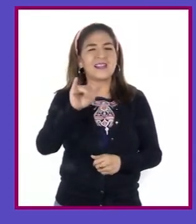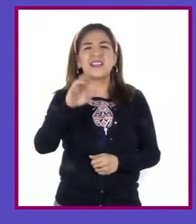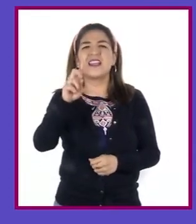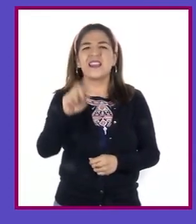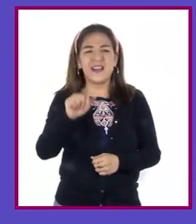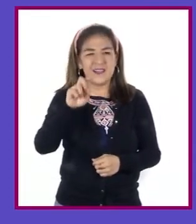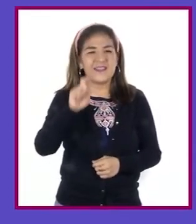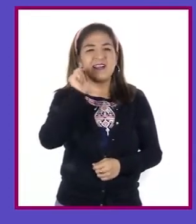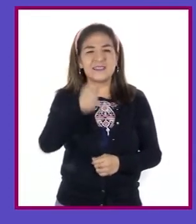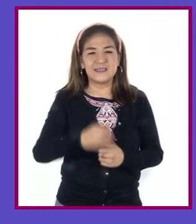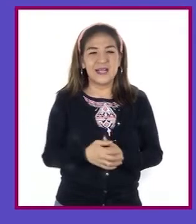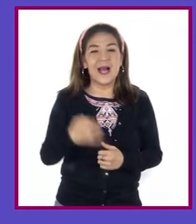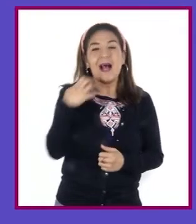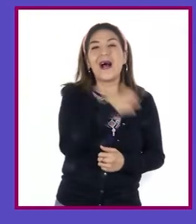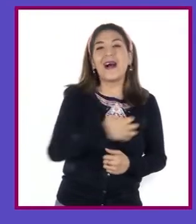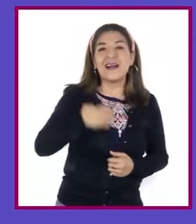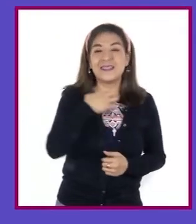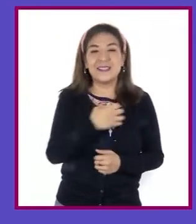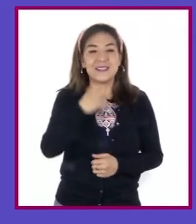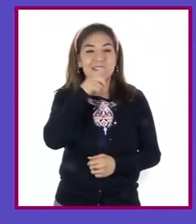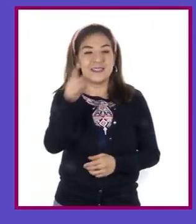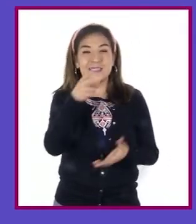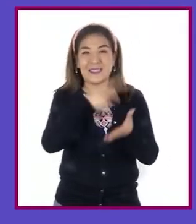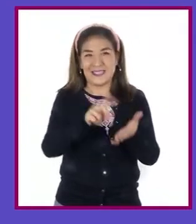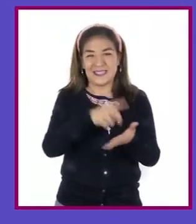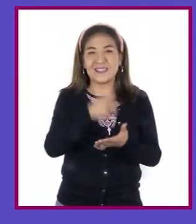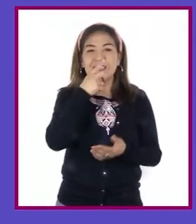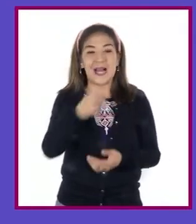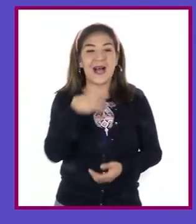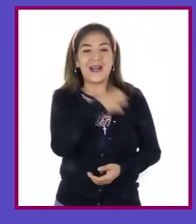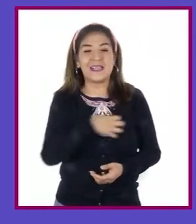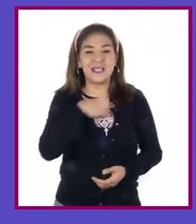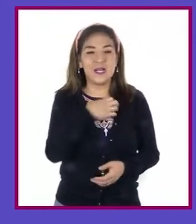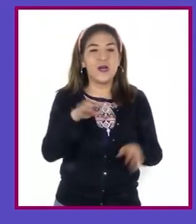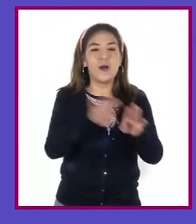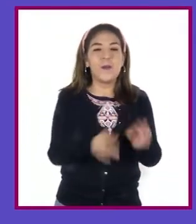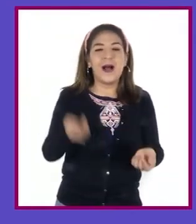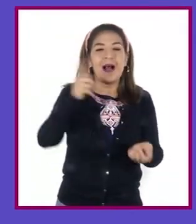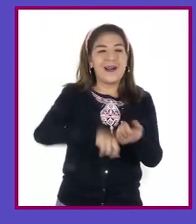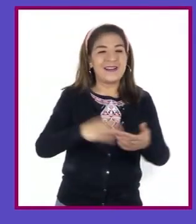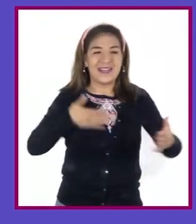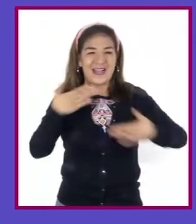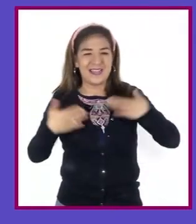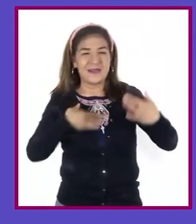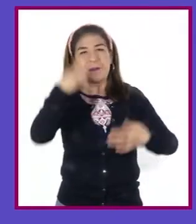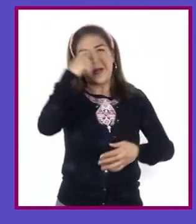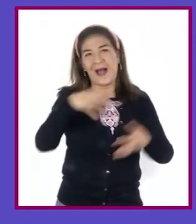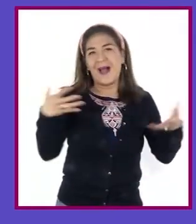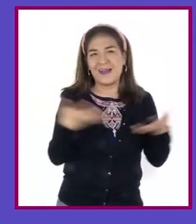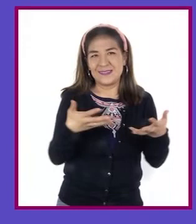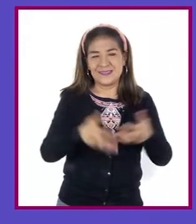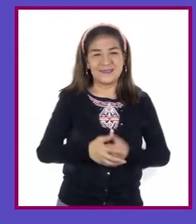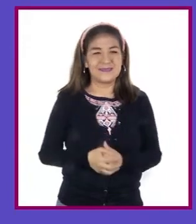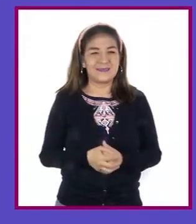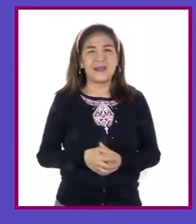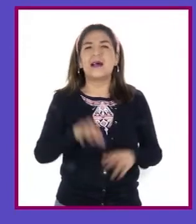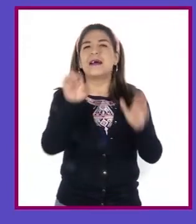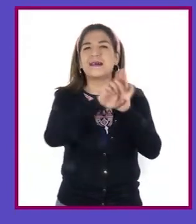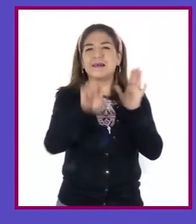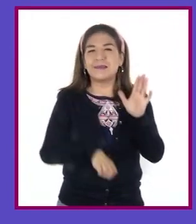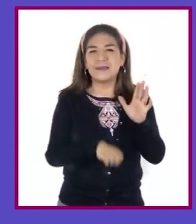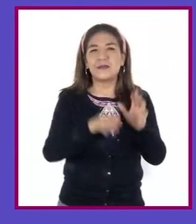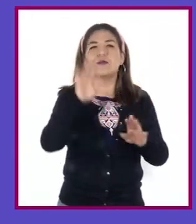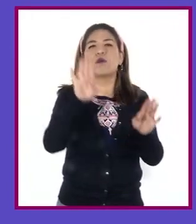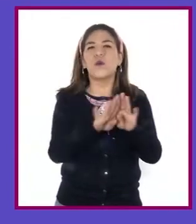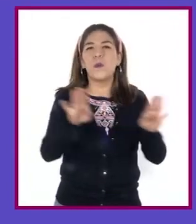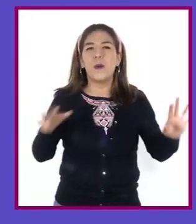alacridad, que según el mismo diccionario, es alegría y presteza del ánimo para hacer algo. Es decir, que va